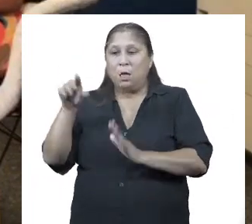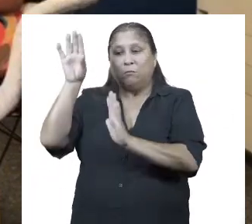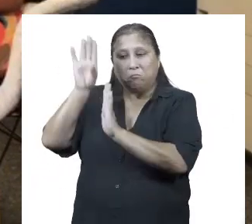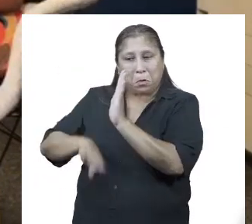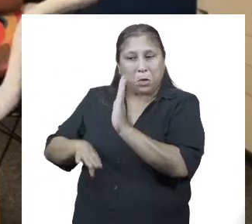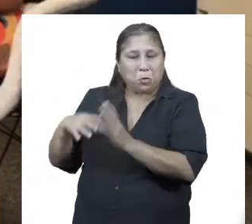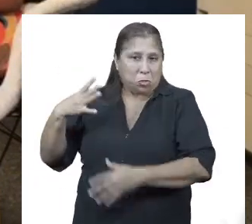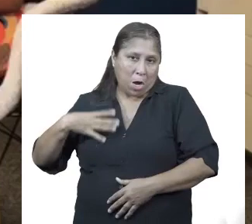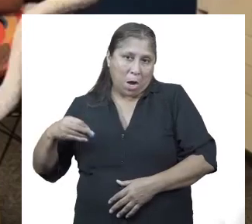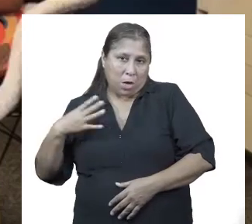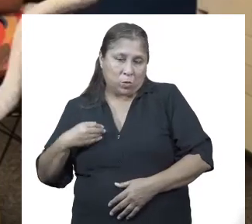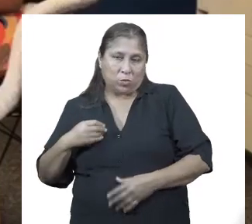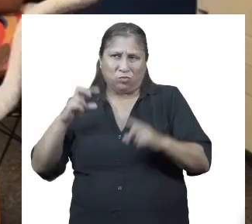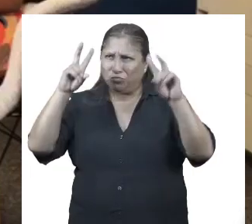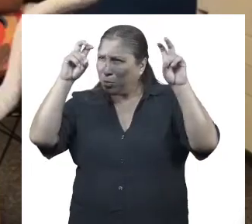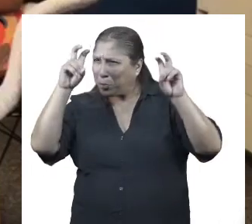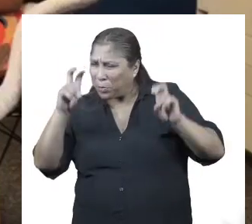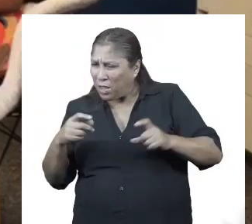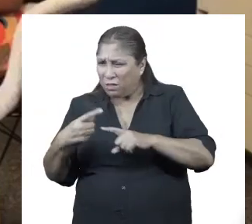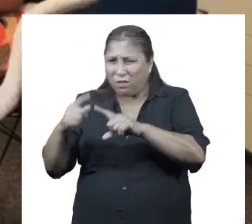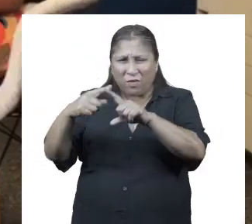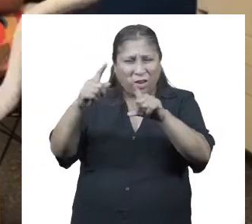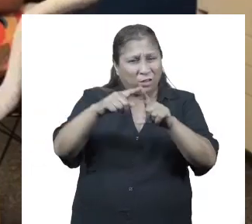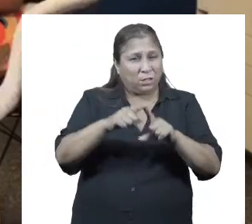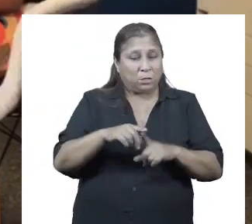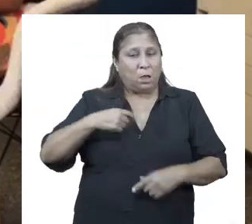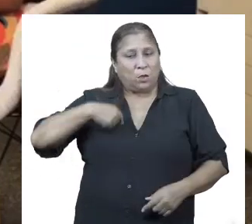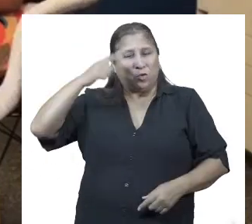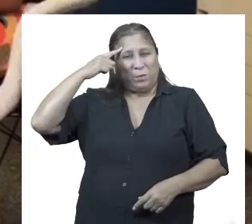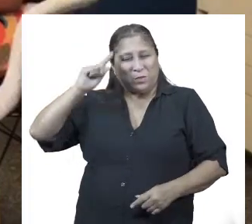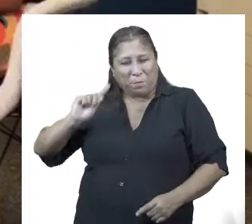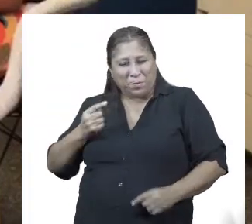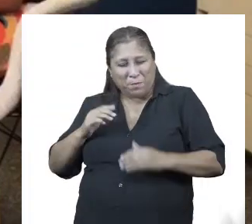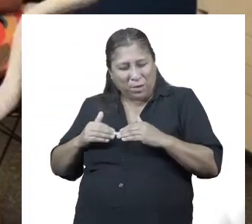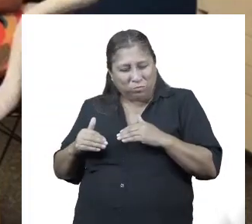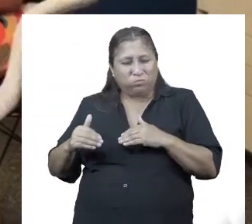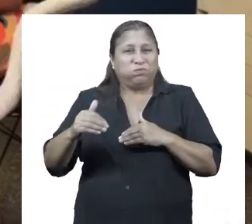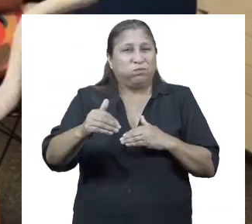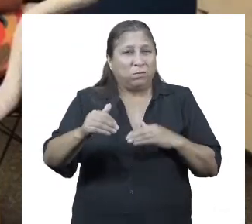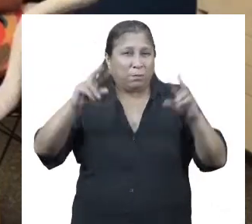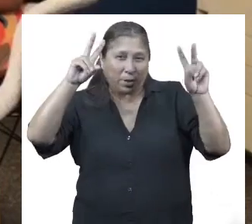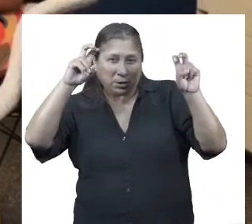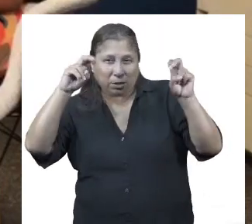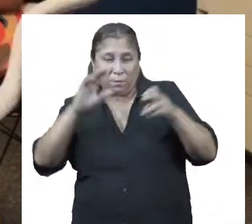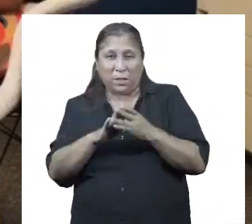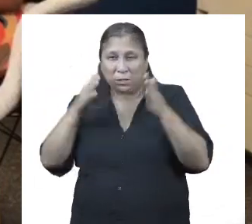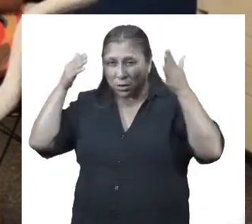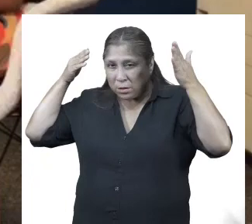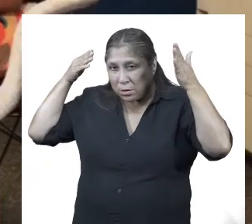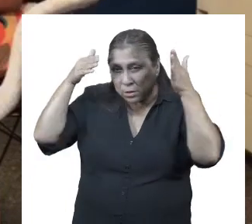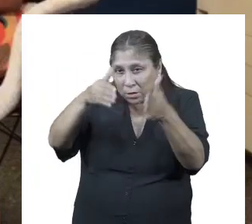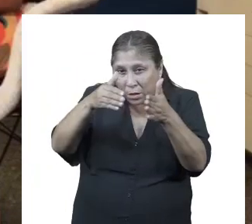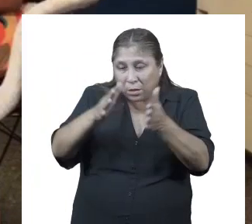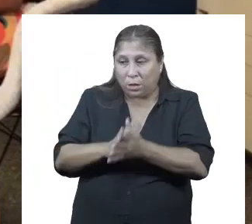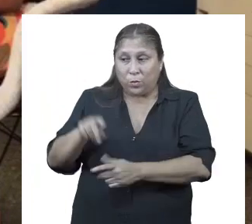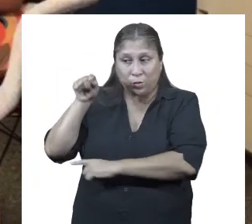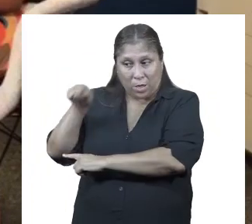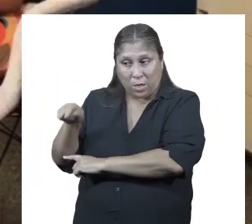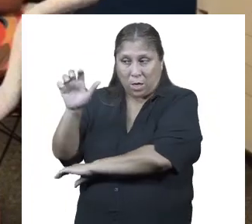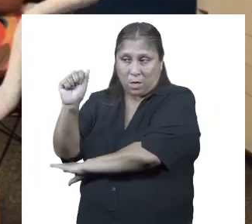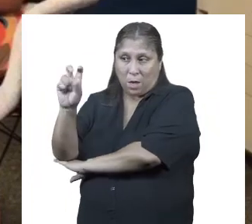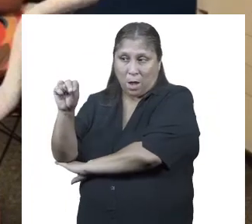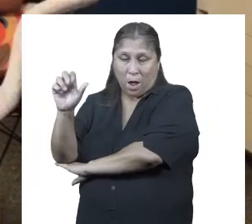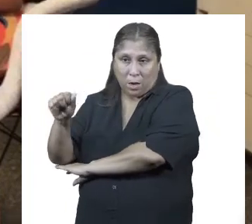hay casos muy complejos. Creo yo que el primer paso para hablar de este tema es centrarnos en el caso de